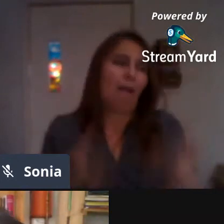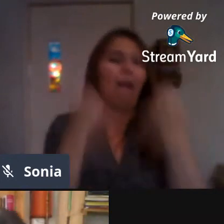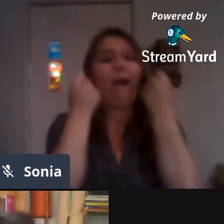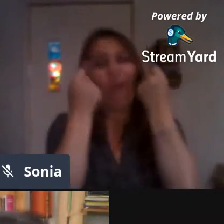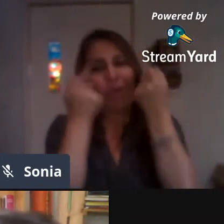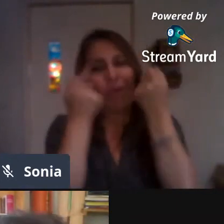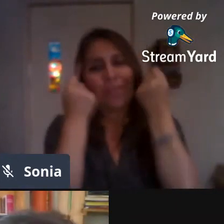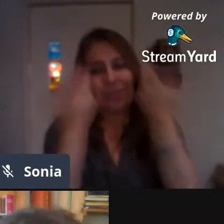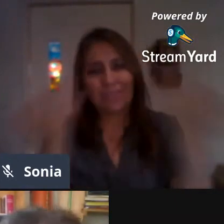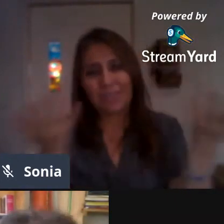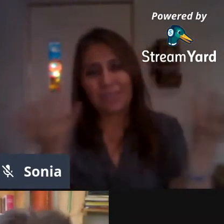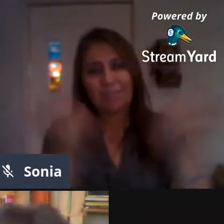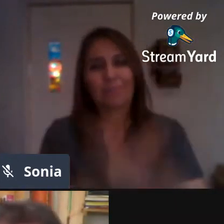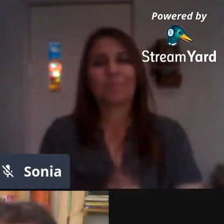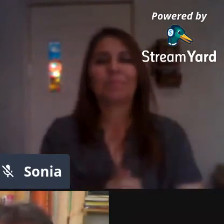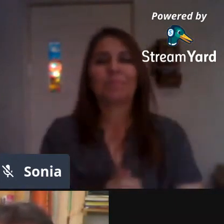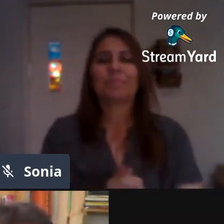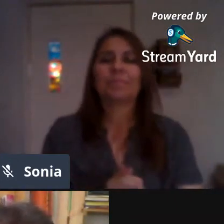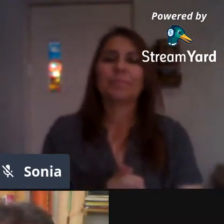ah